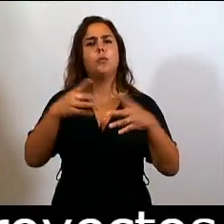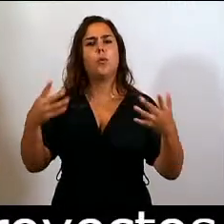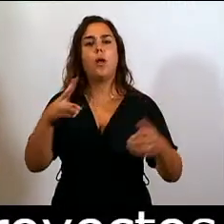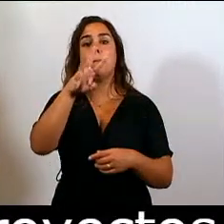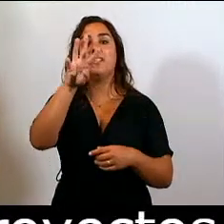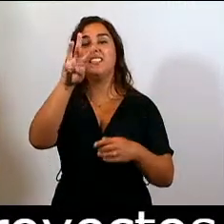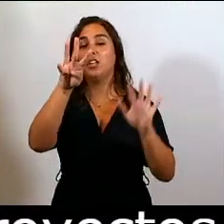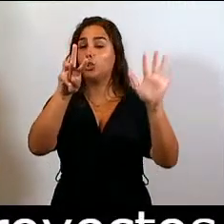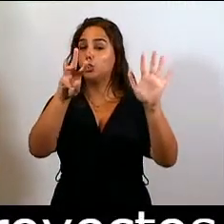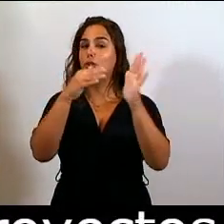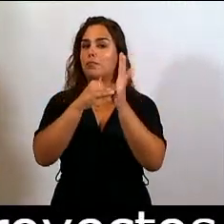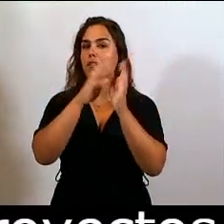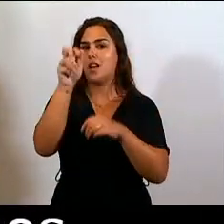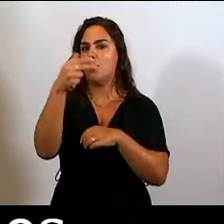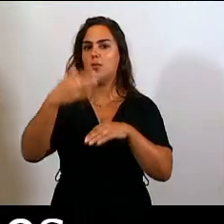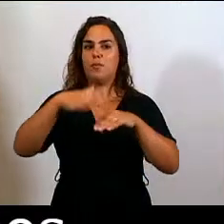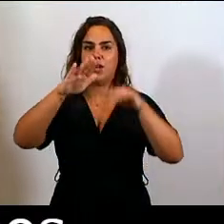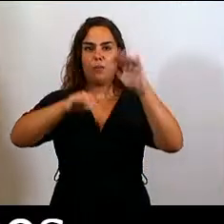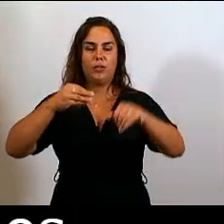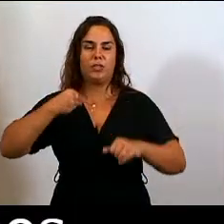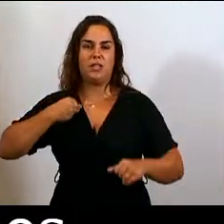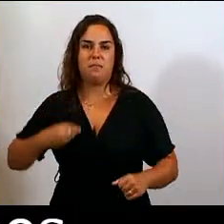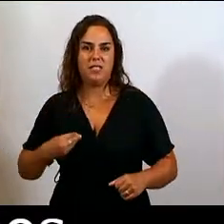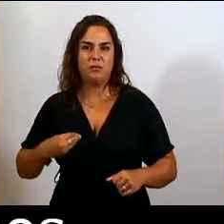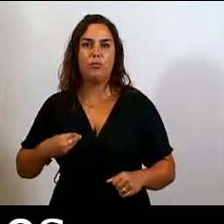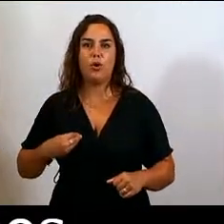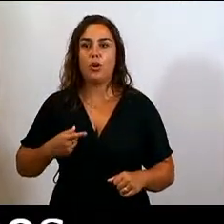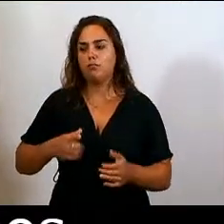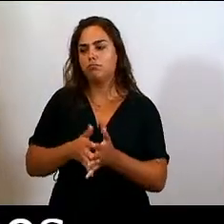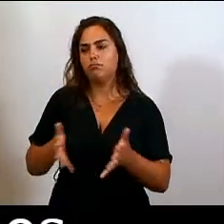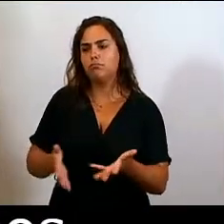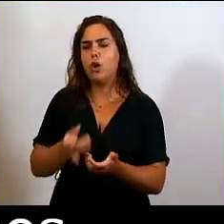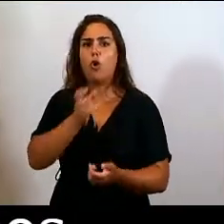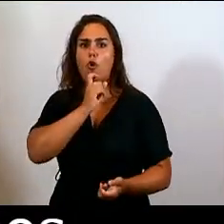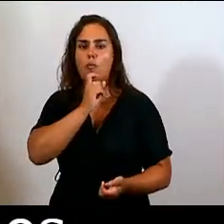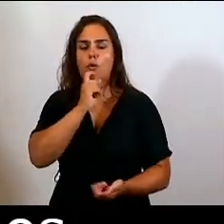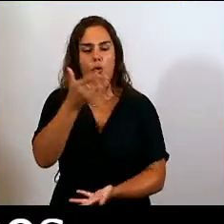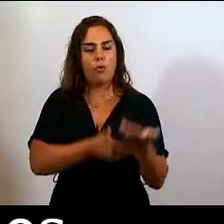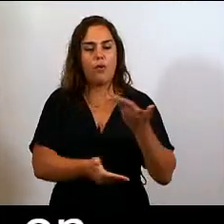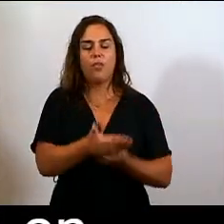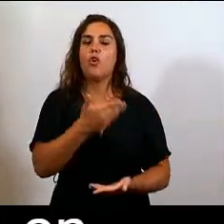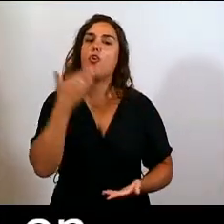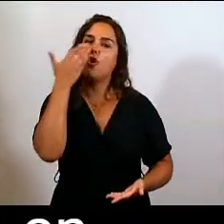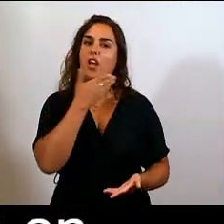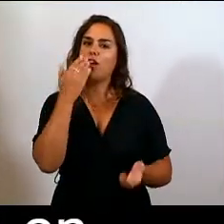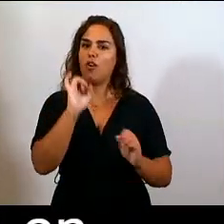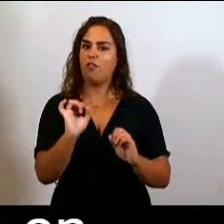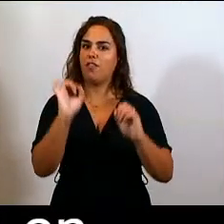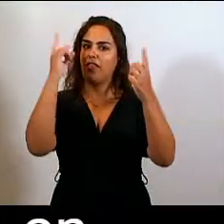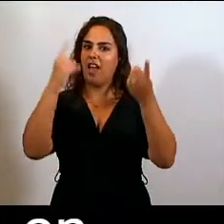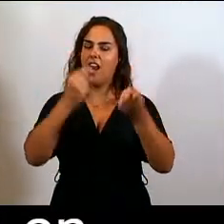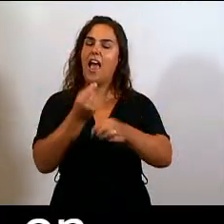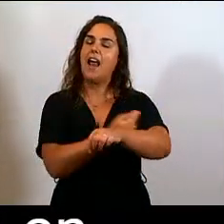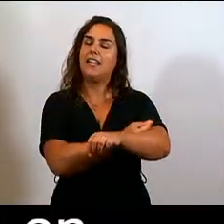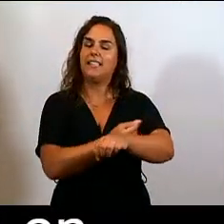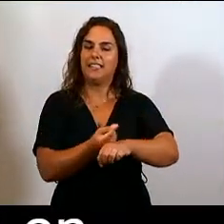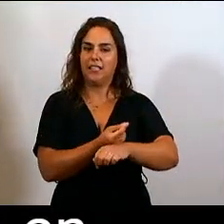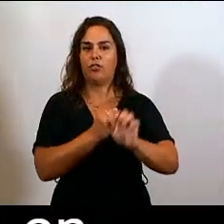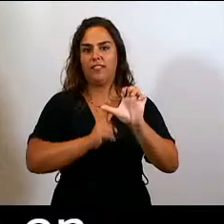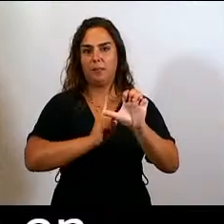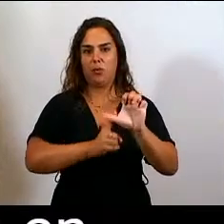28.000 euros para esta convocatoria que impulsaremos en colaboración con el Colegio Oficial de Arquitectos de Extremadura.